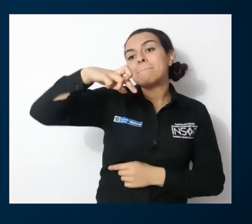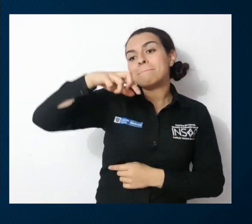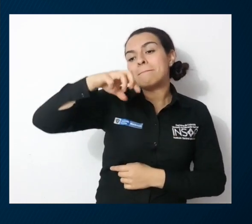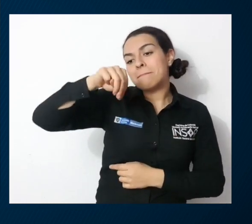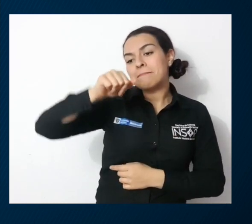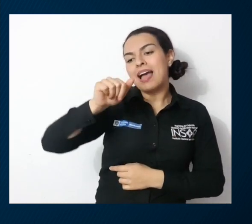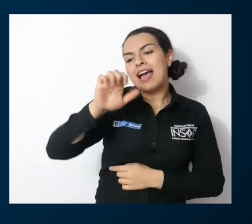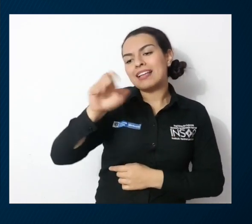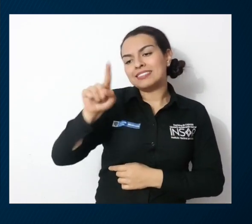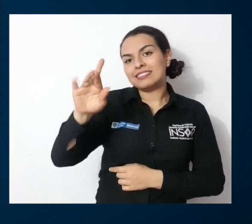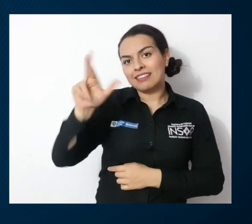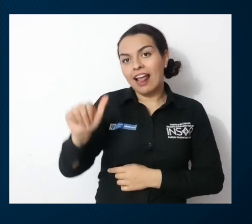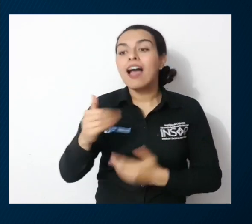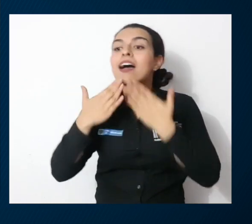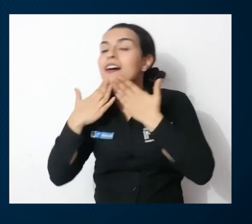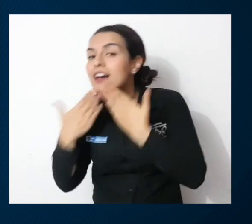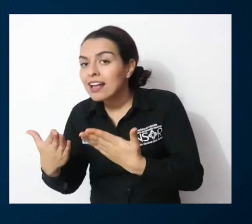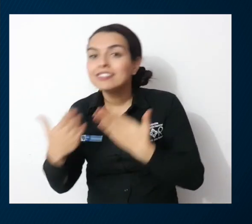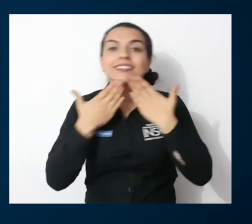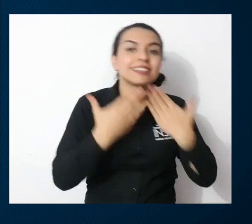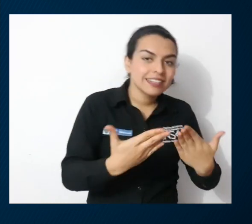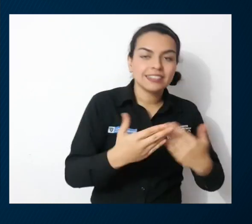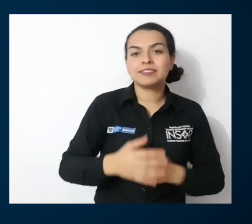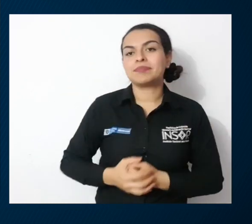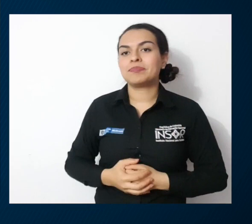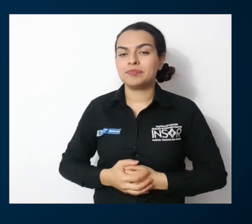para Natalia, para Hugo y para